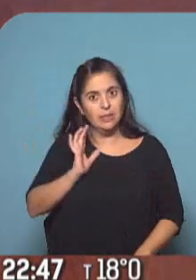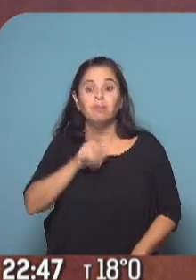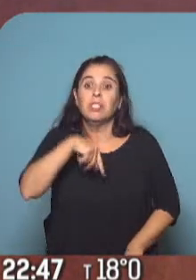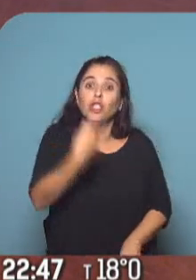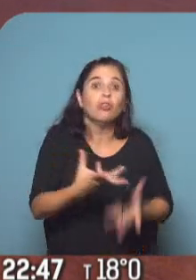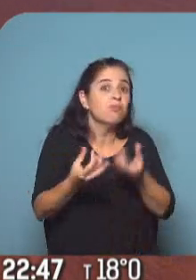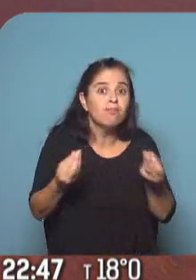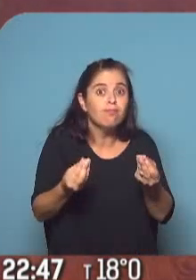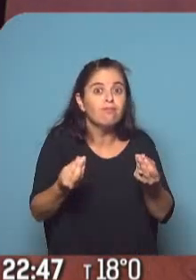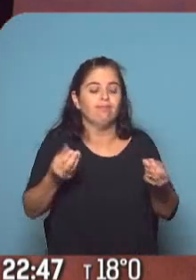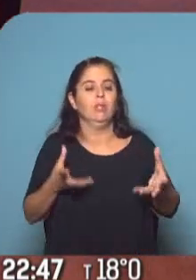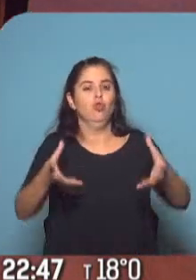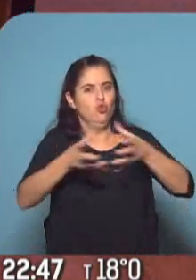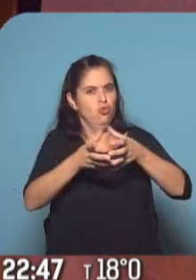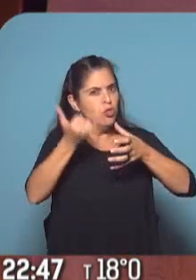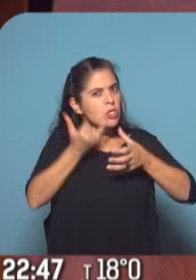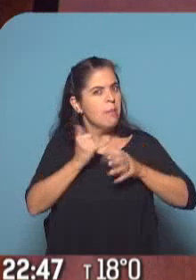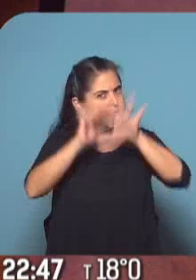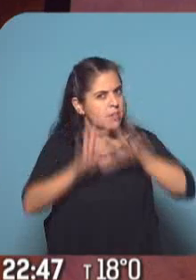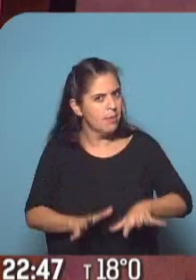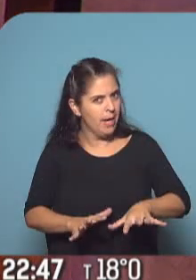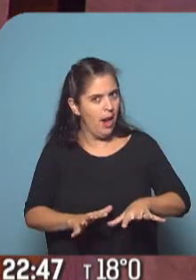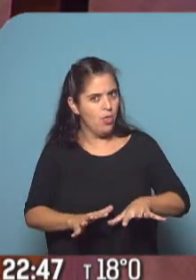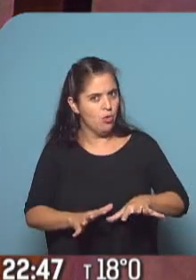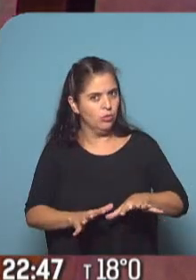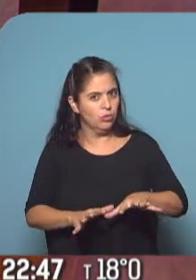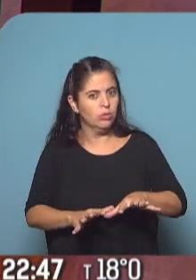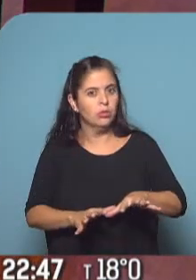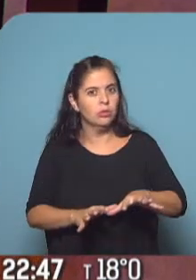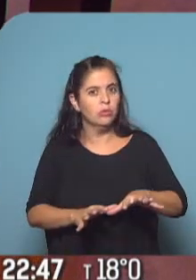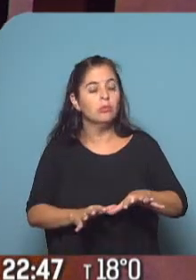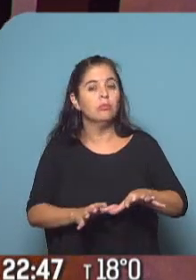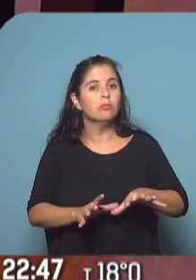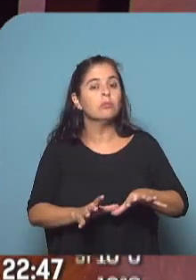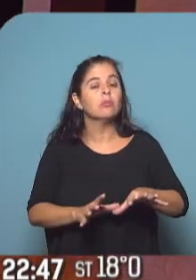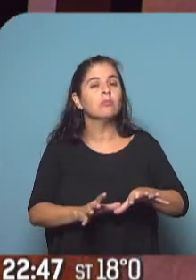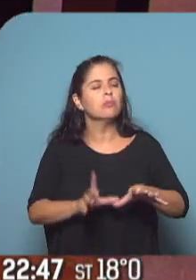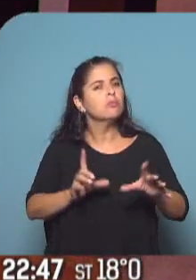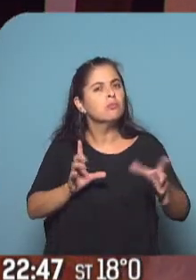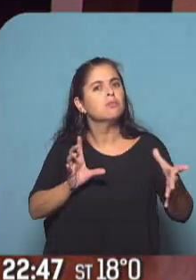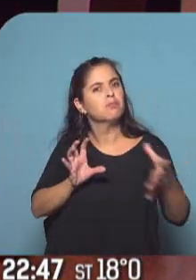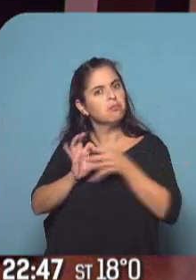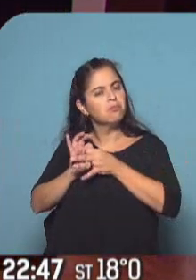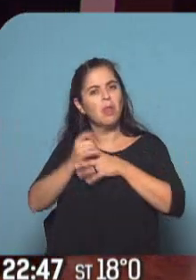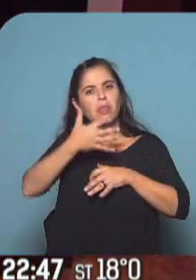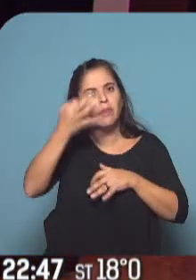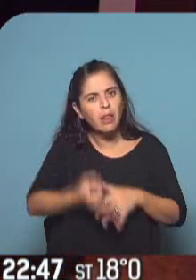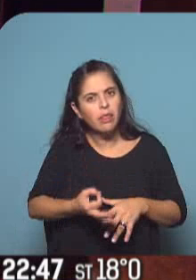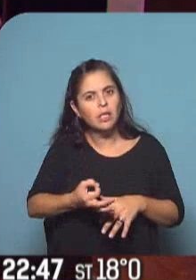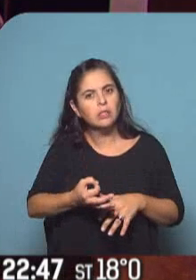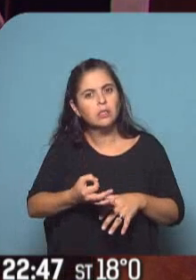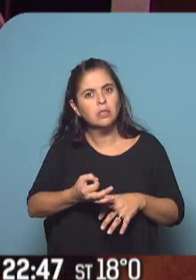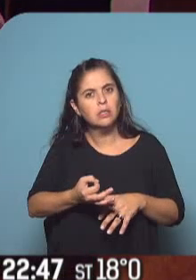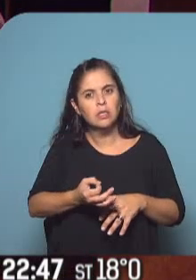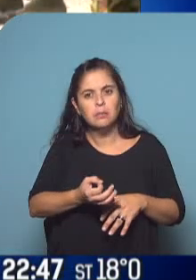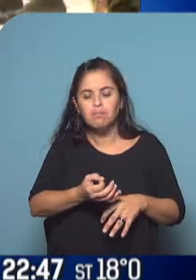ser que este es el caso de Sri Lanka, donde el ISIS cumplió un papel no solo para darle algún tipo de contenido, me